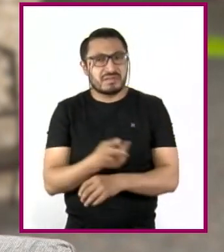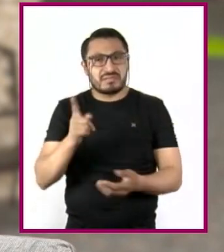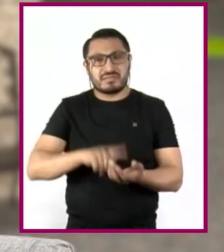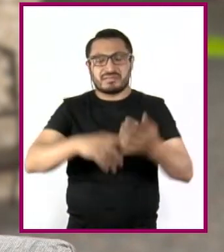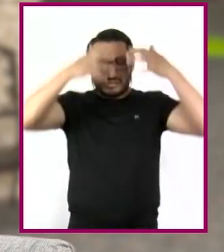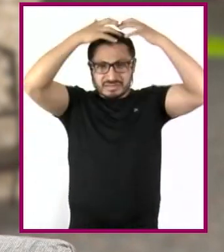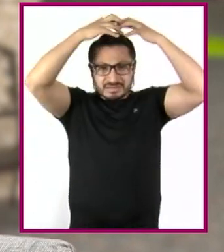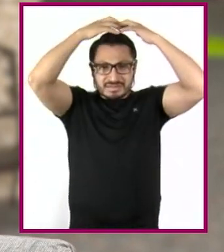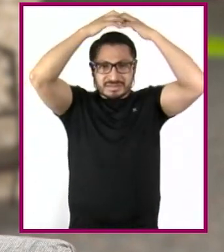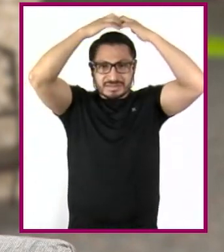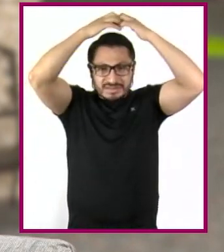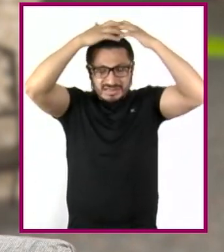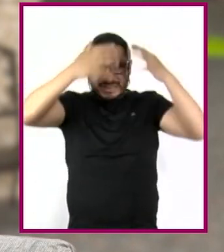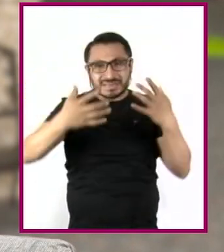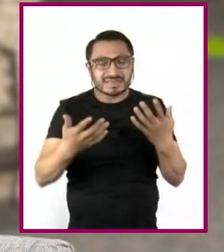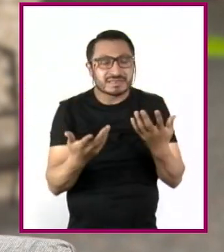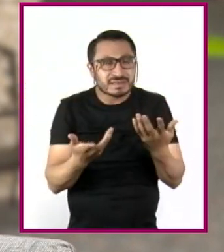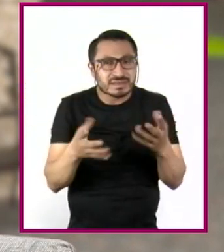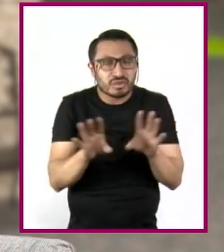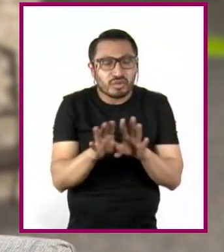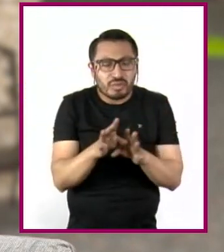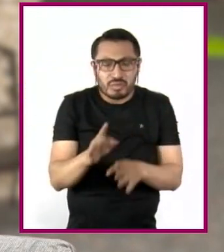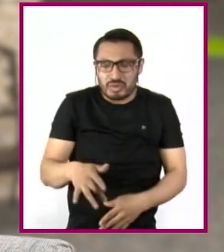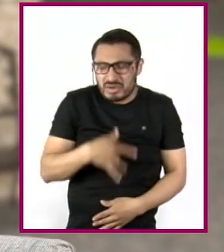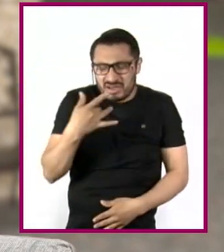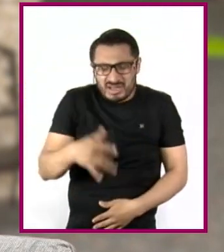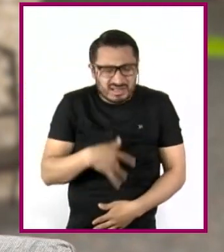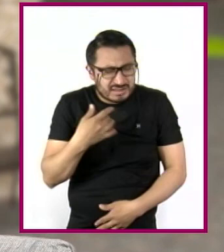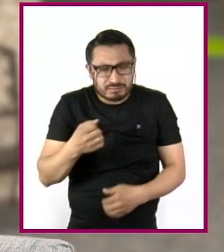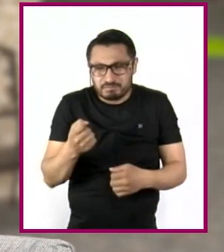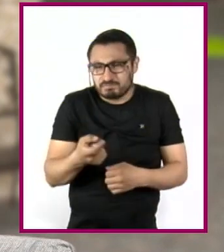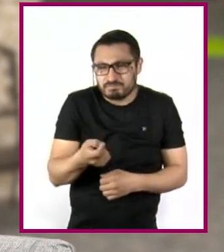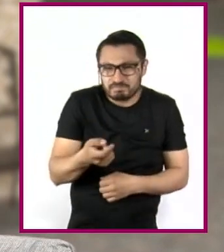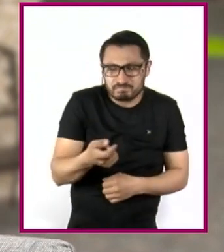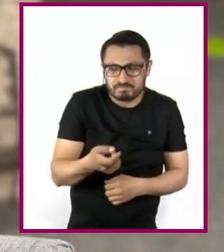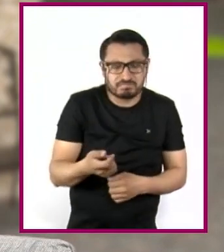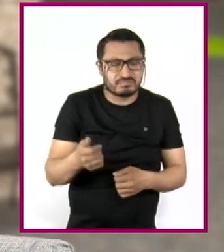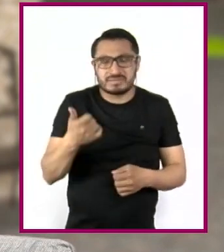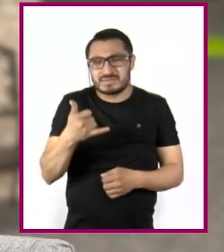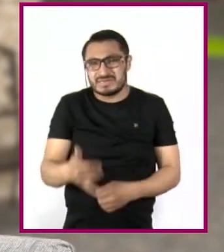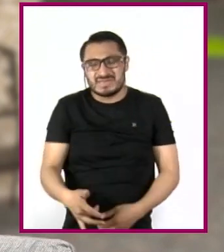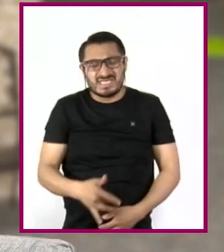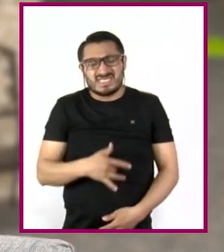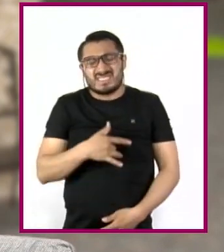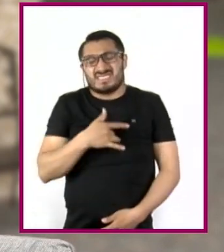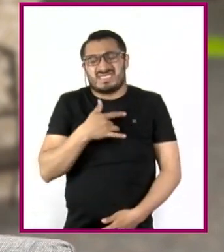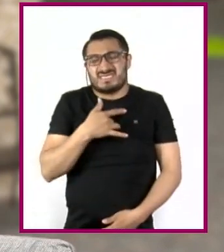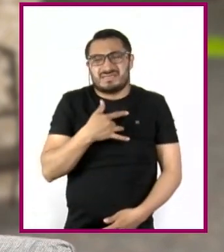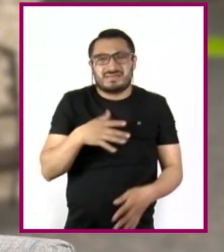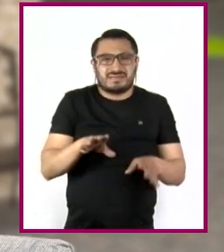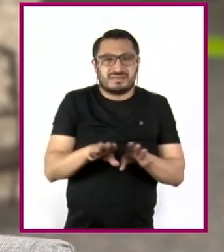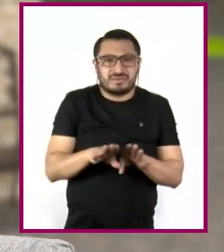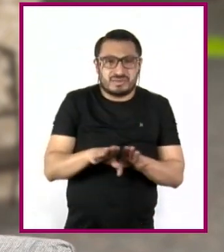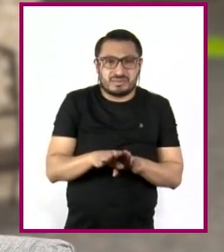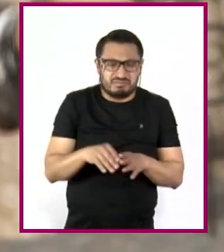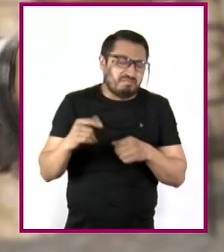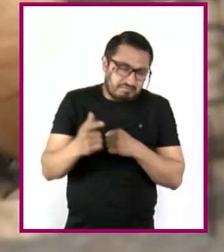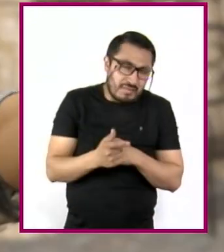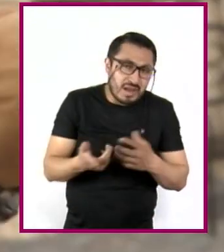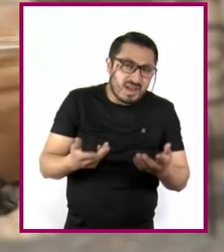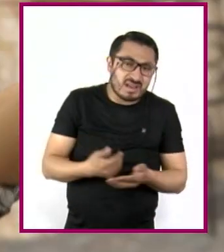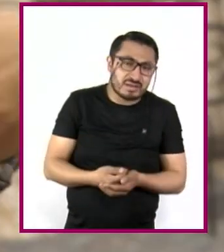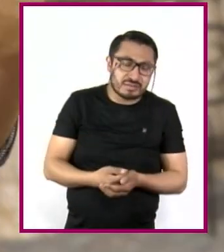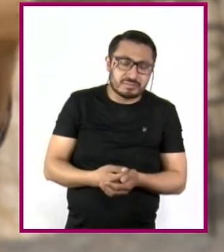cerebro. Recibe un estímulo y nos produce, pues algo,